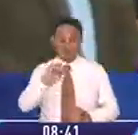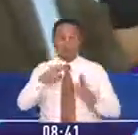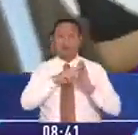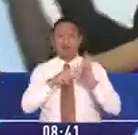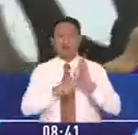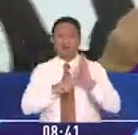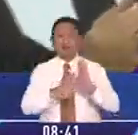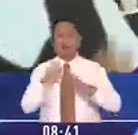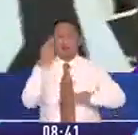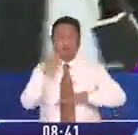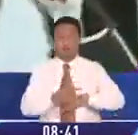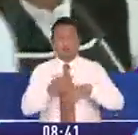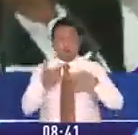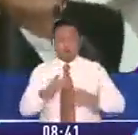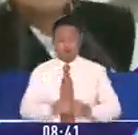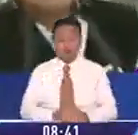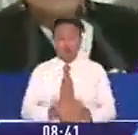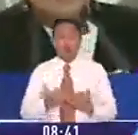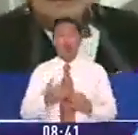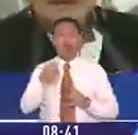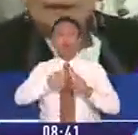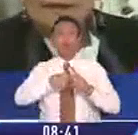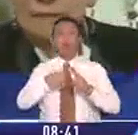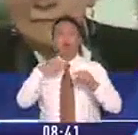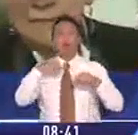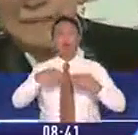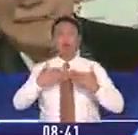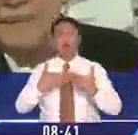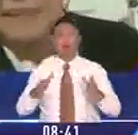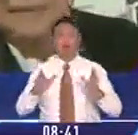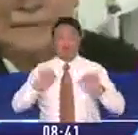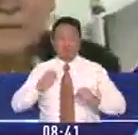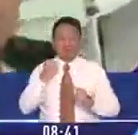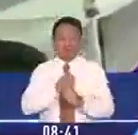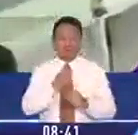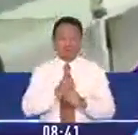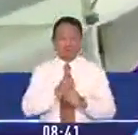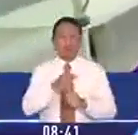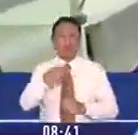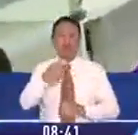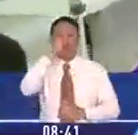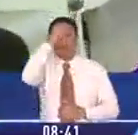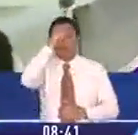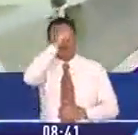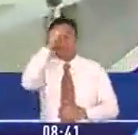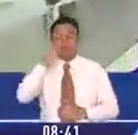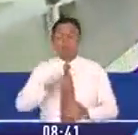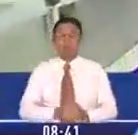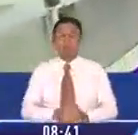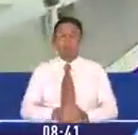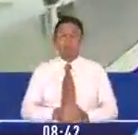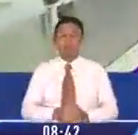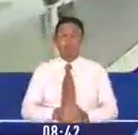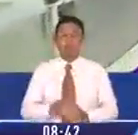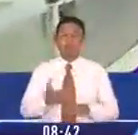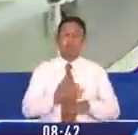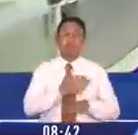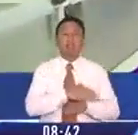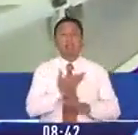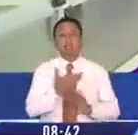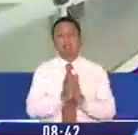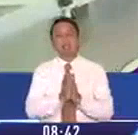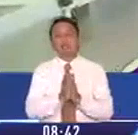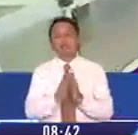se establece que ahora los mercados ya puedan funcionar, ya puedan trabajar los días domingos, algo que habían estado pidiendo